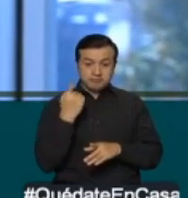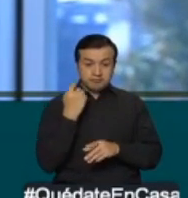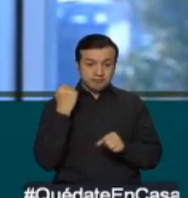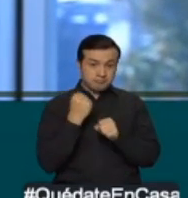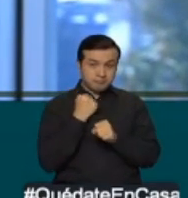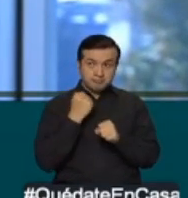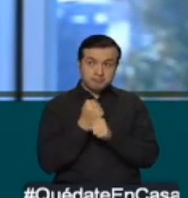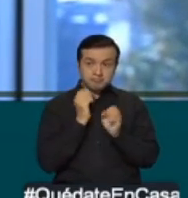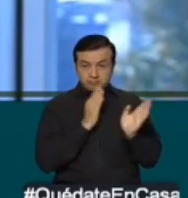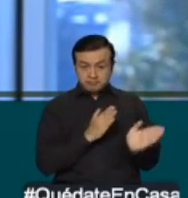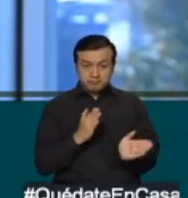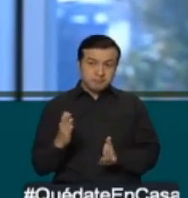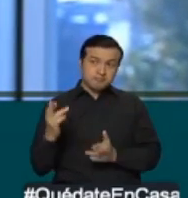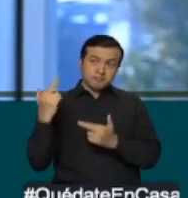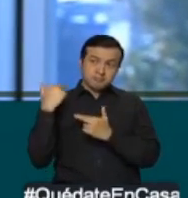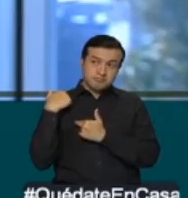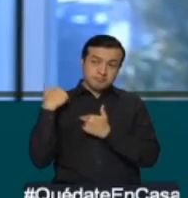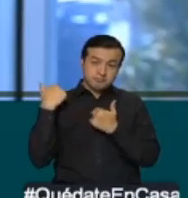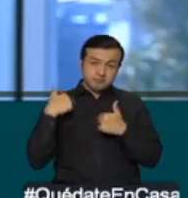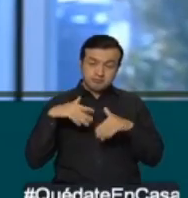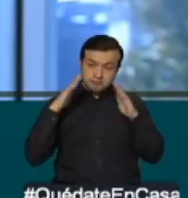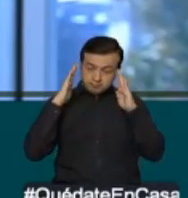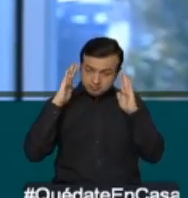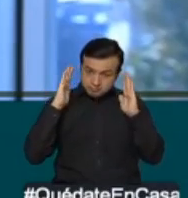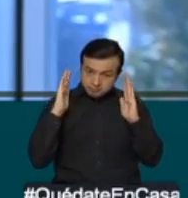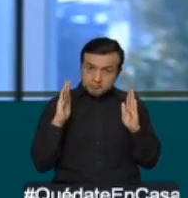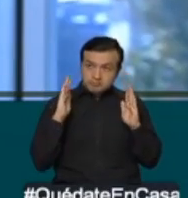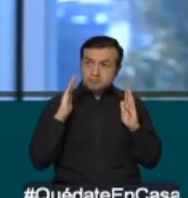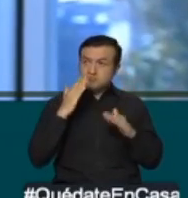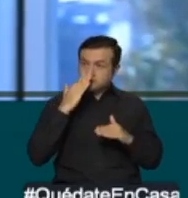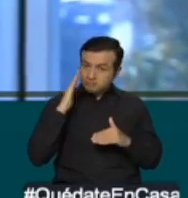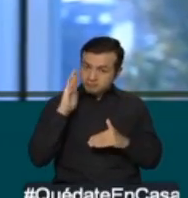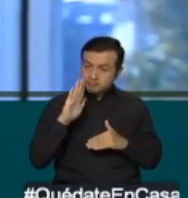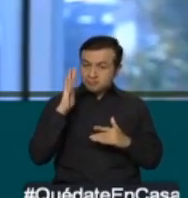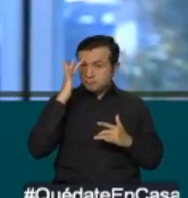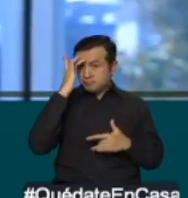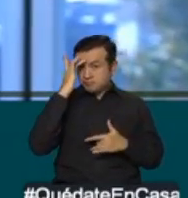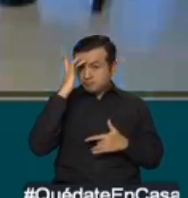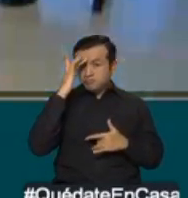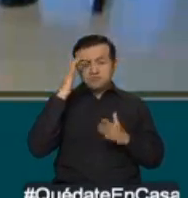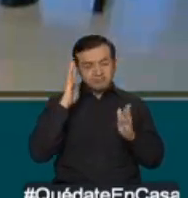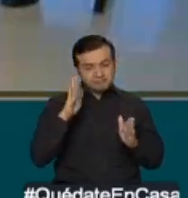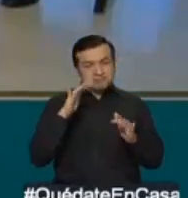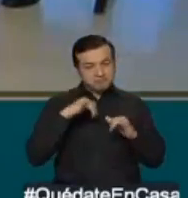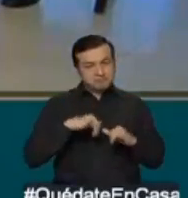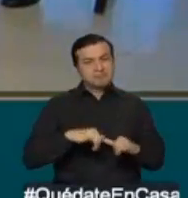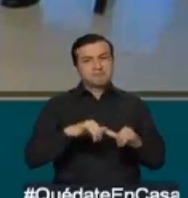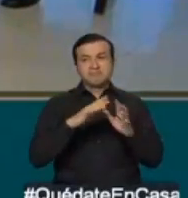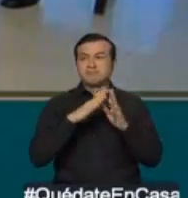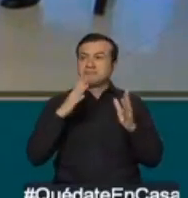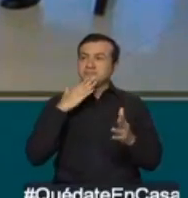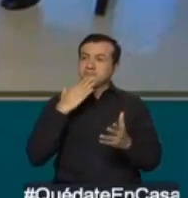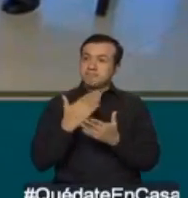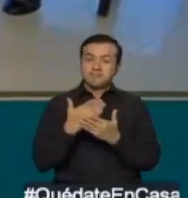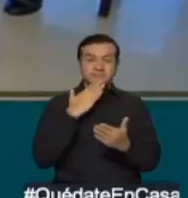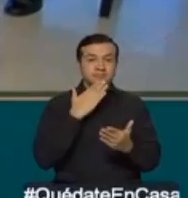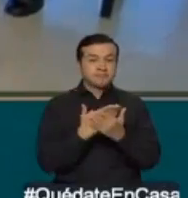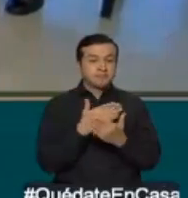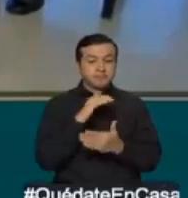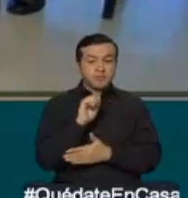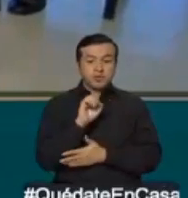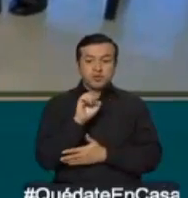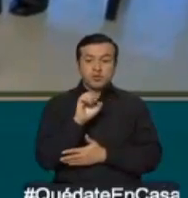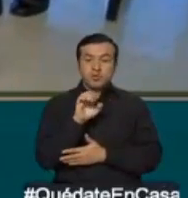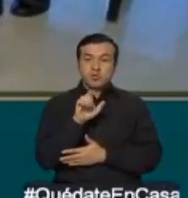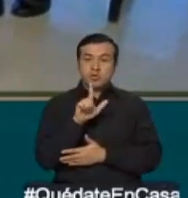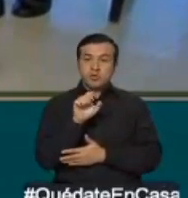la línea en la que nos ha tocado solventar esta y enfrentar esta crisis sanitaria muchas gracias ministra agradecemos a alexandra ocles